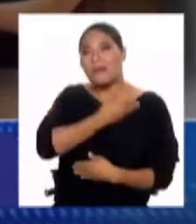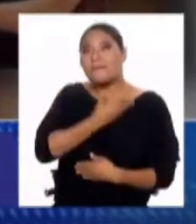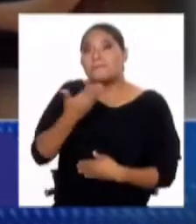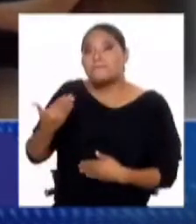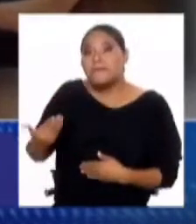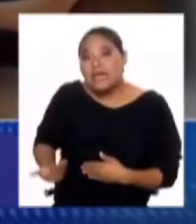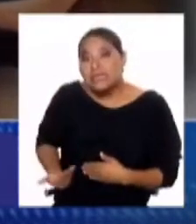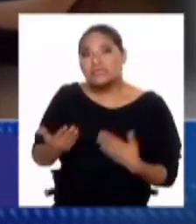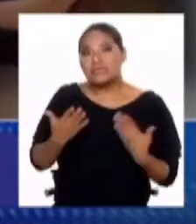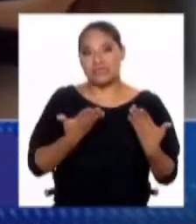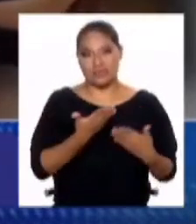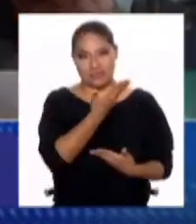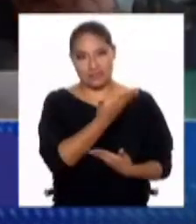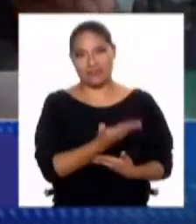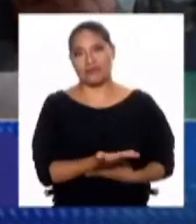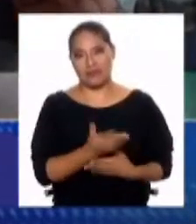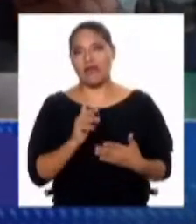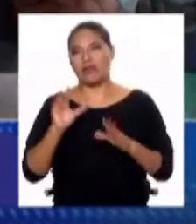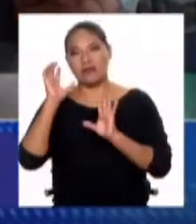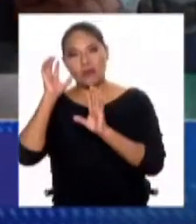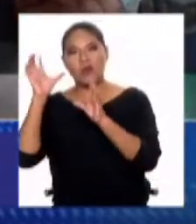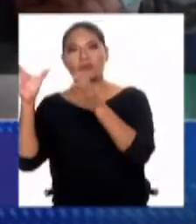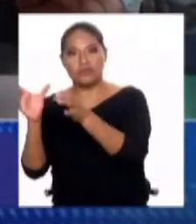Y entonces creo que